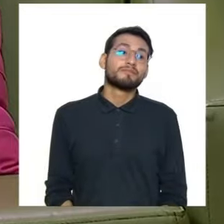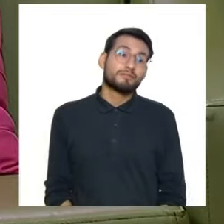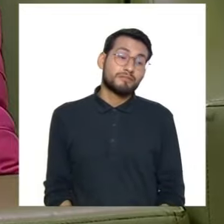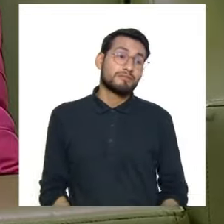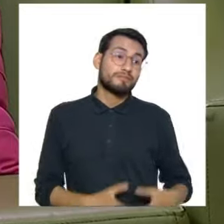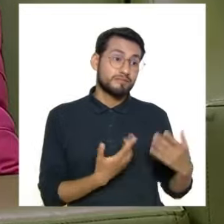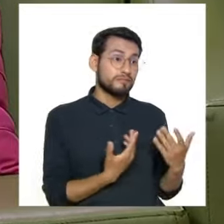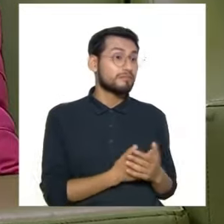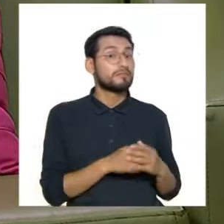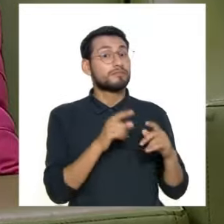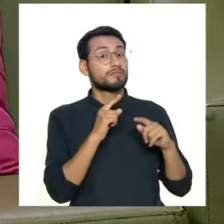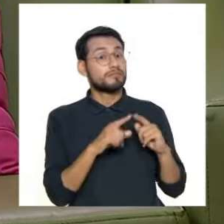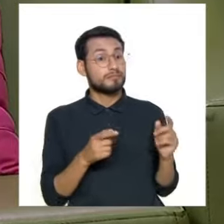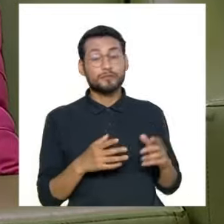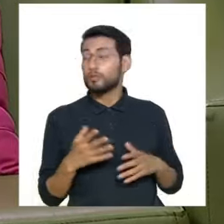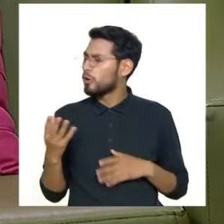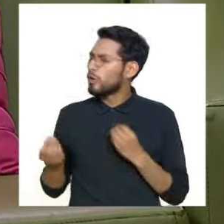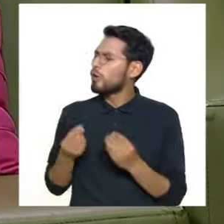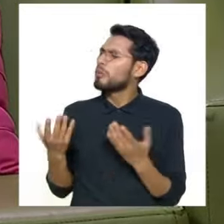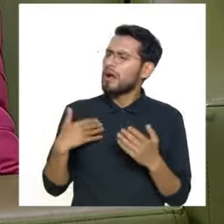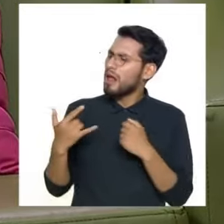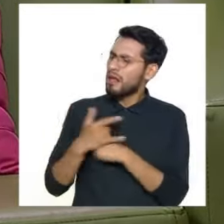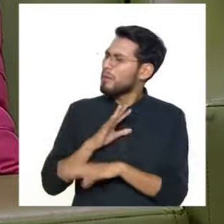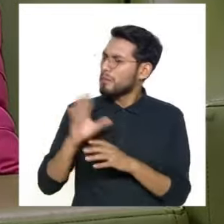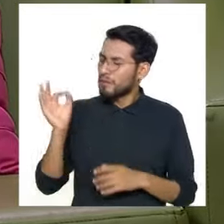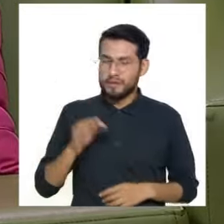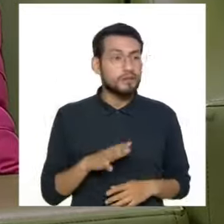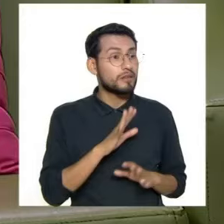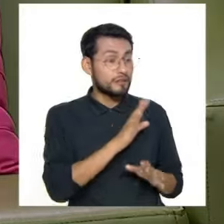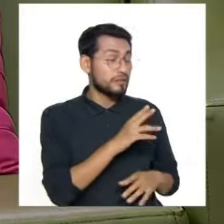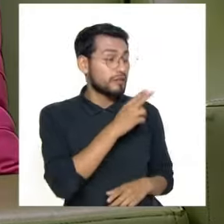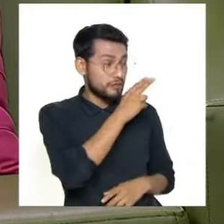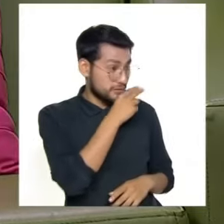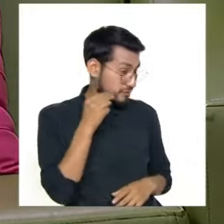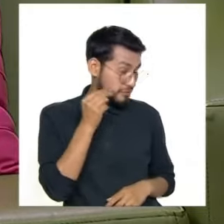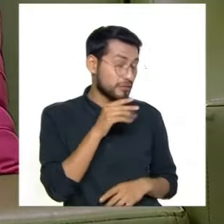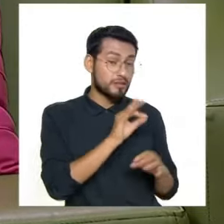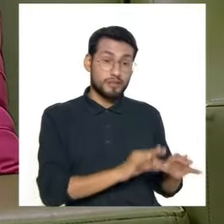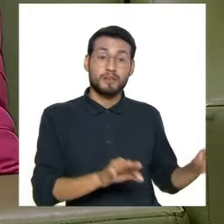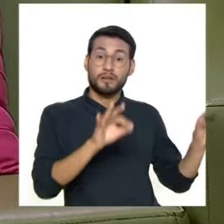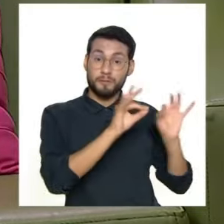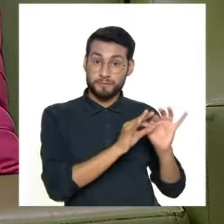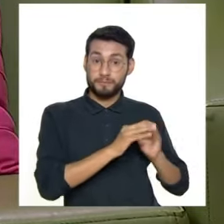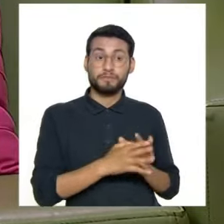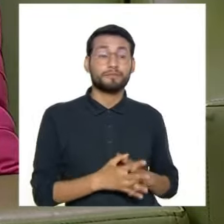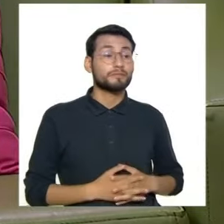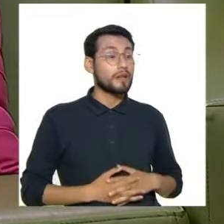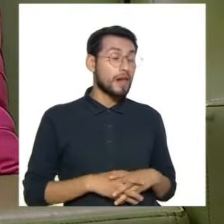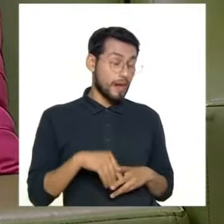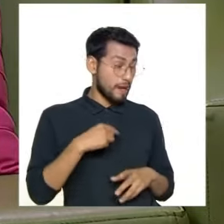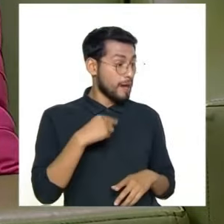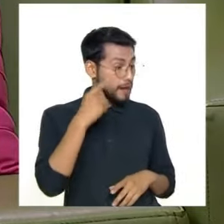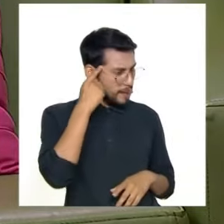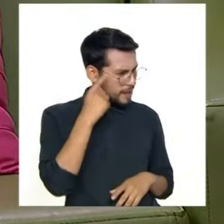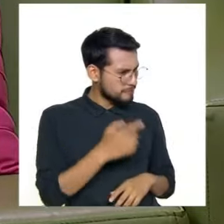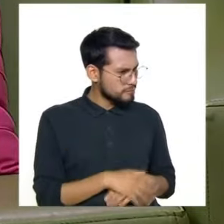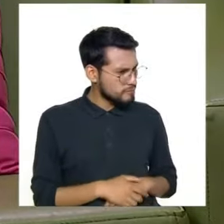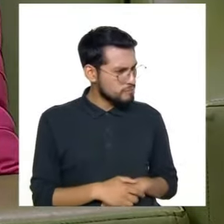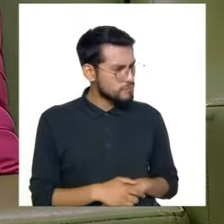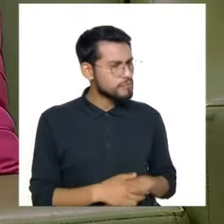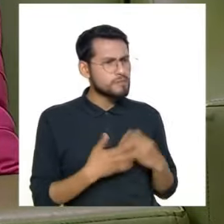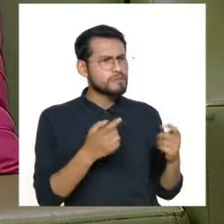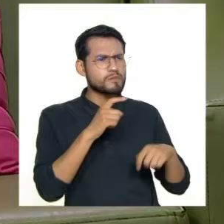pero pero ahí Cómo hago para que no me estafen Más Nicolás eso eso es super importante y yo creo que Eh